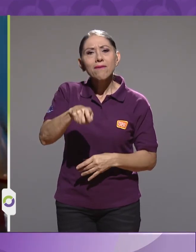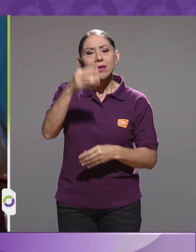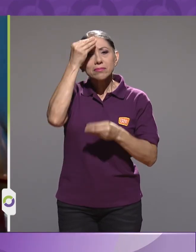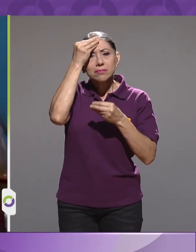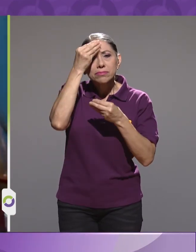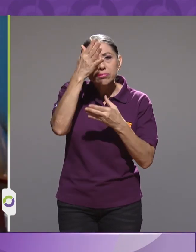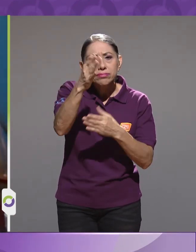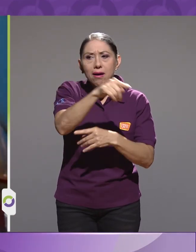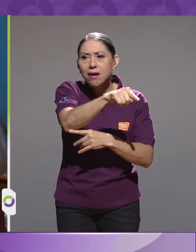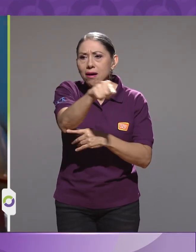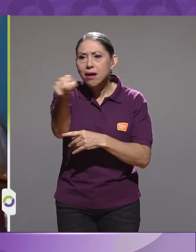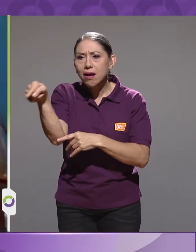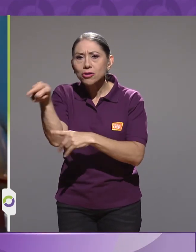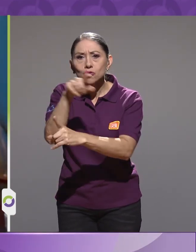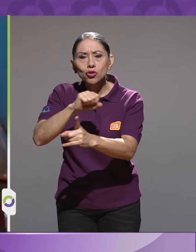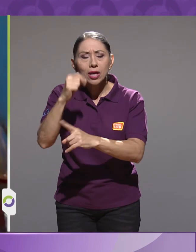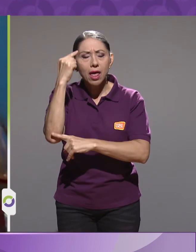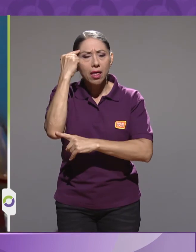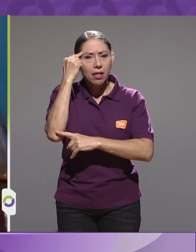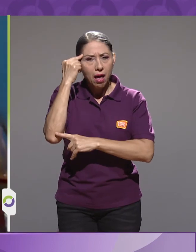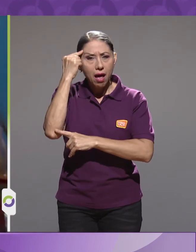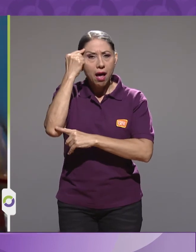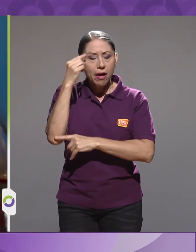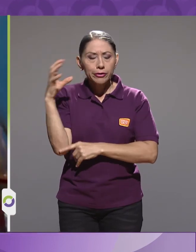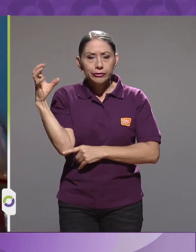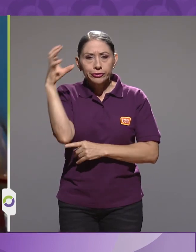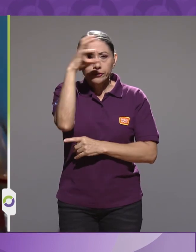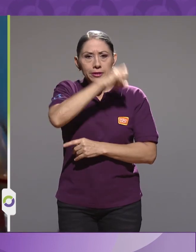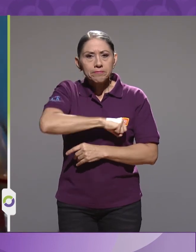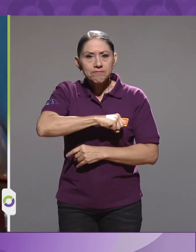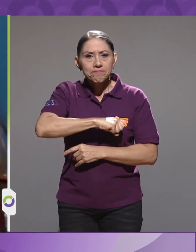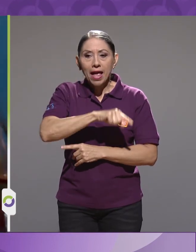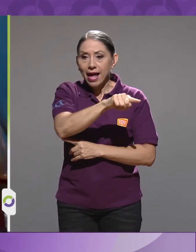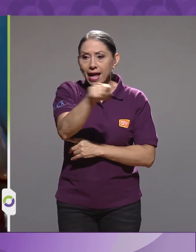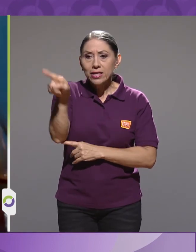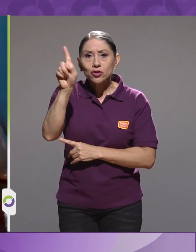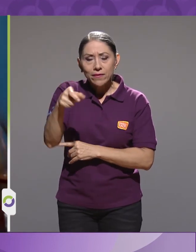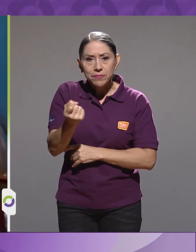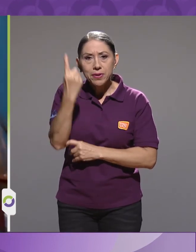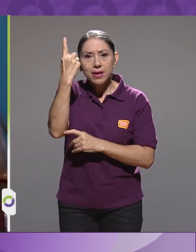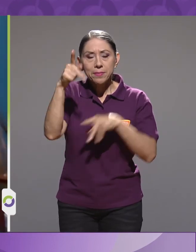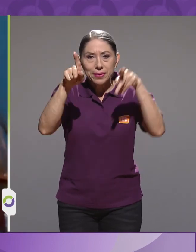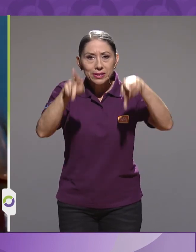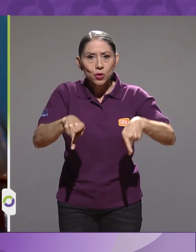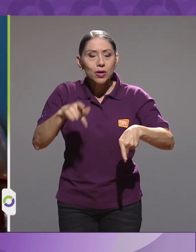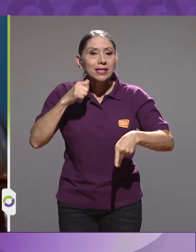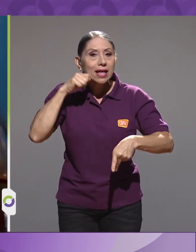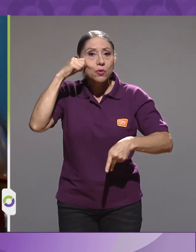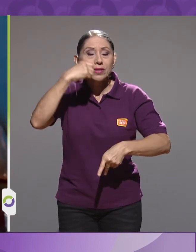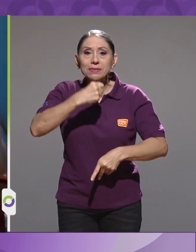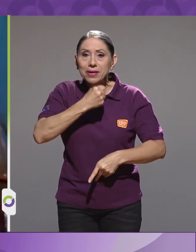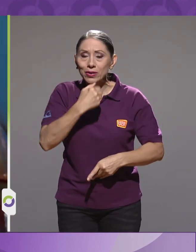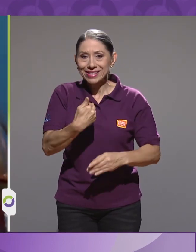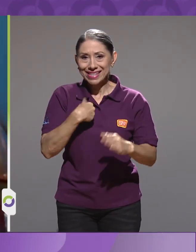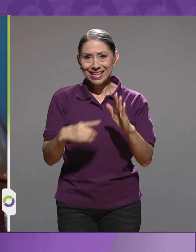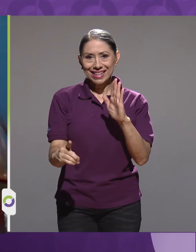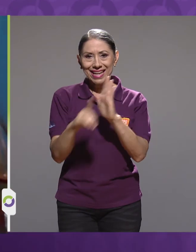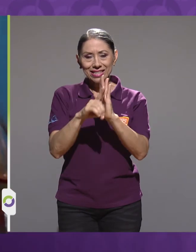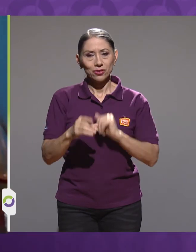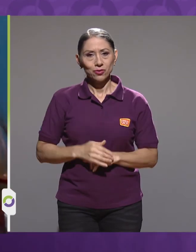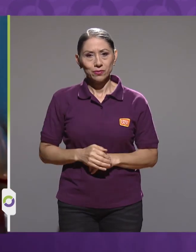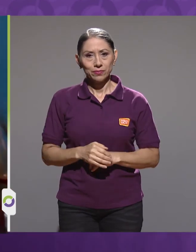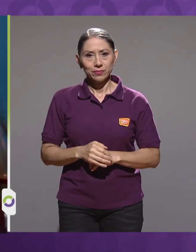generar conciencia, crear conciencia en la sociedad en términos generales acerca de que las personas adultas mayores tienen